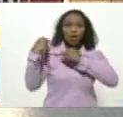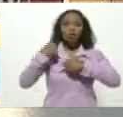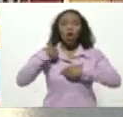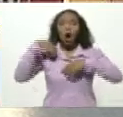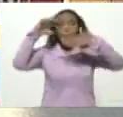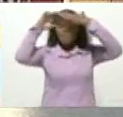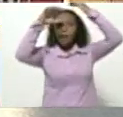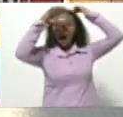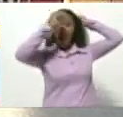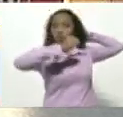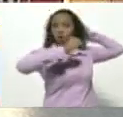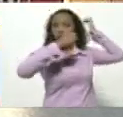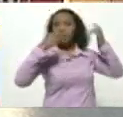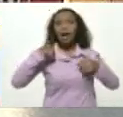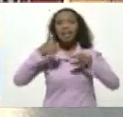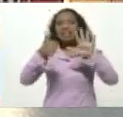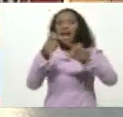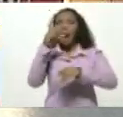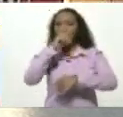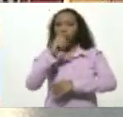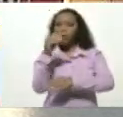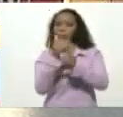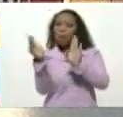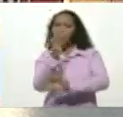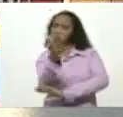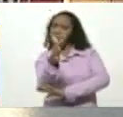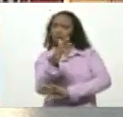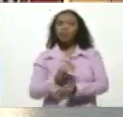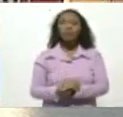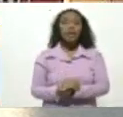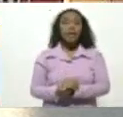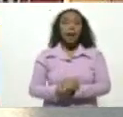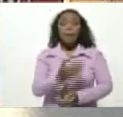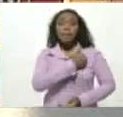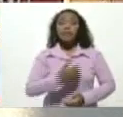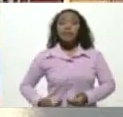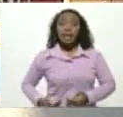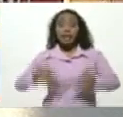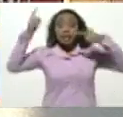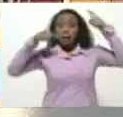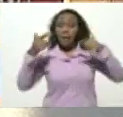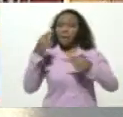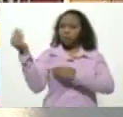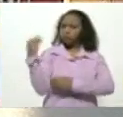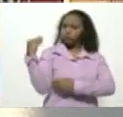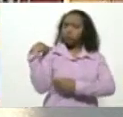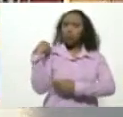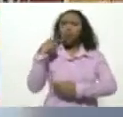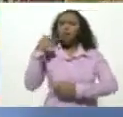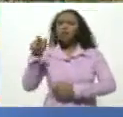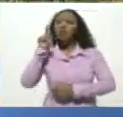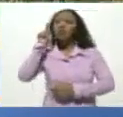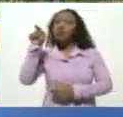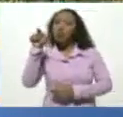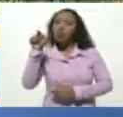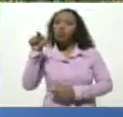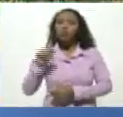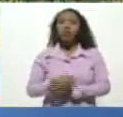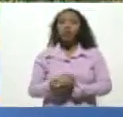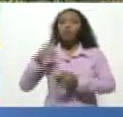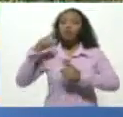canciller, casi 6 años y medio, y el comandante Chávez me llamó y me dijo: Nicolás, te voy a